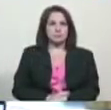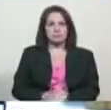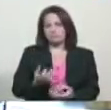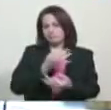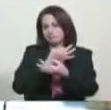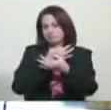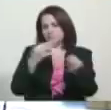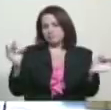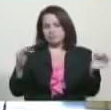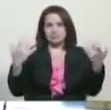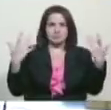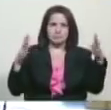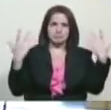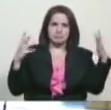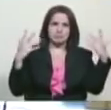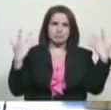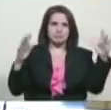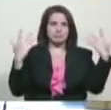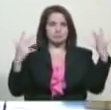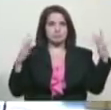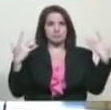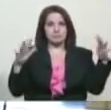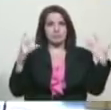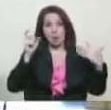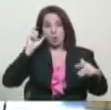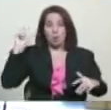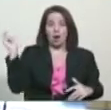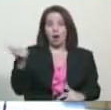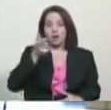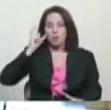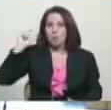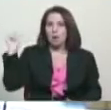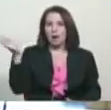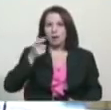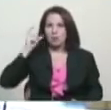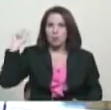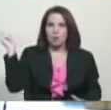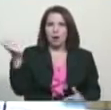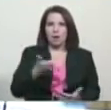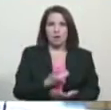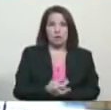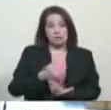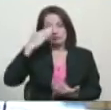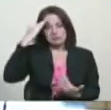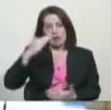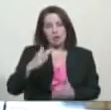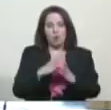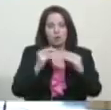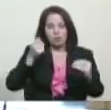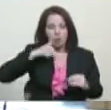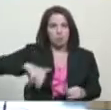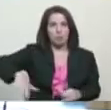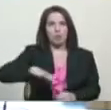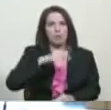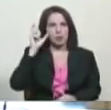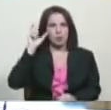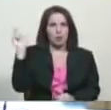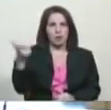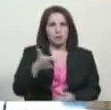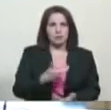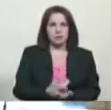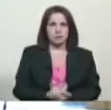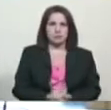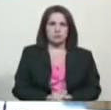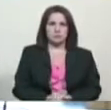Excelente, un gran aplauso desde aquí. Guárico, Guárico, Guárico. Saludo a todo el pueblo del Guárico.